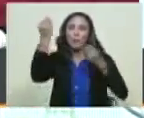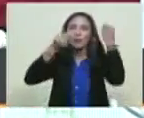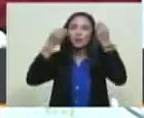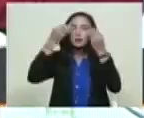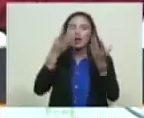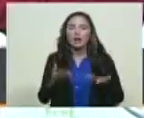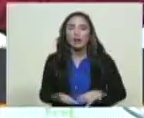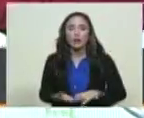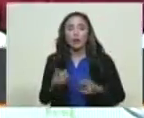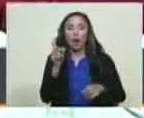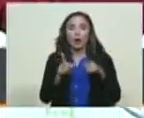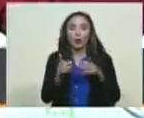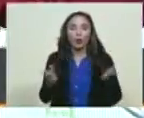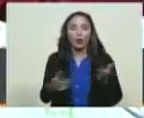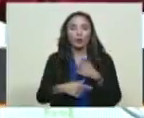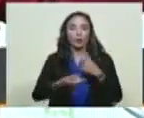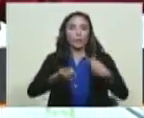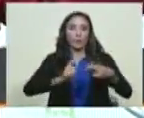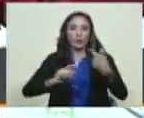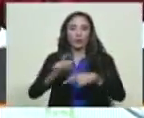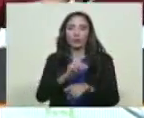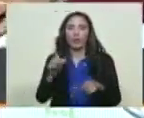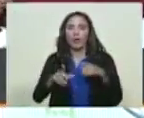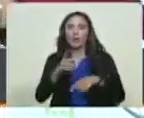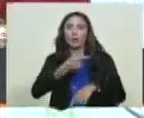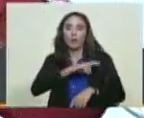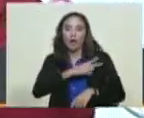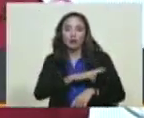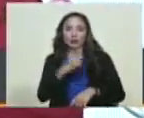con paquetes falsos